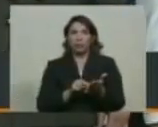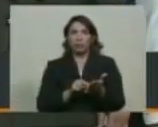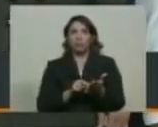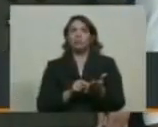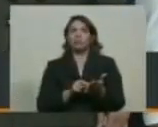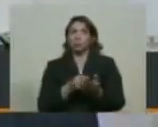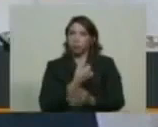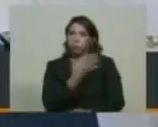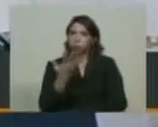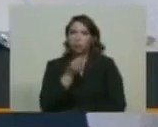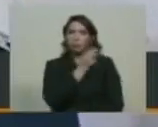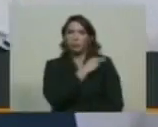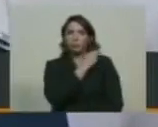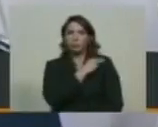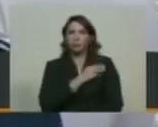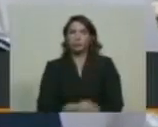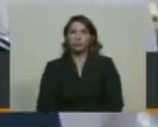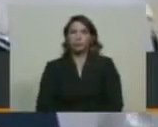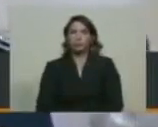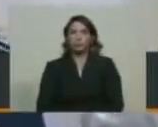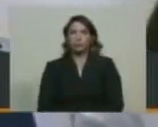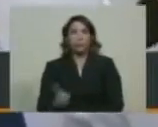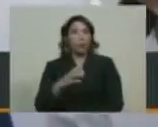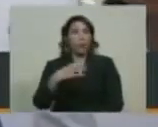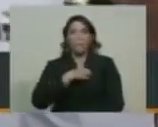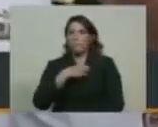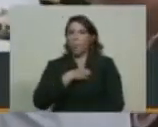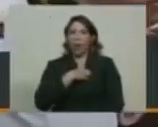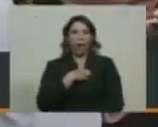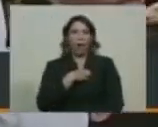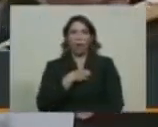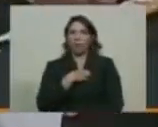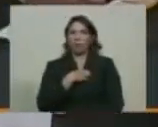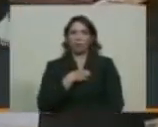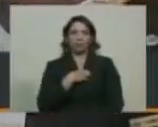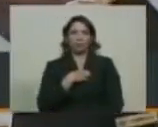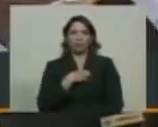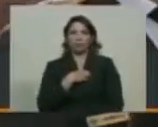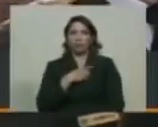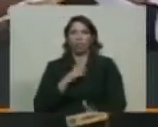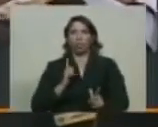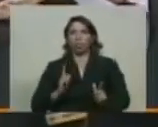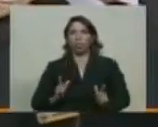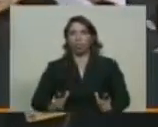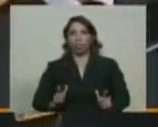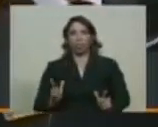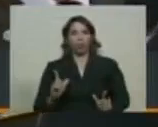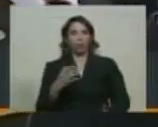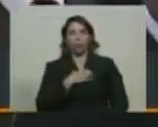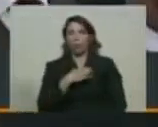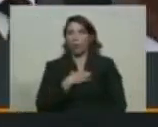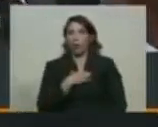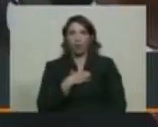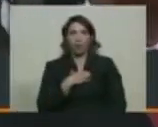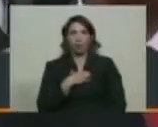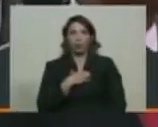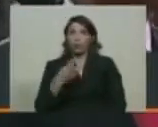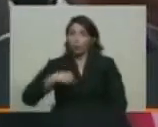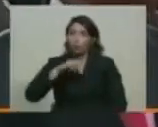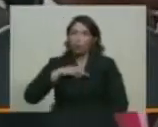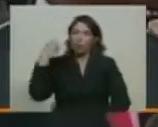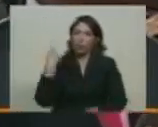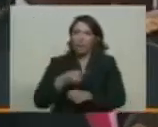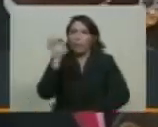señores almirantes, señores generales, no puede bajar la guardia ni un segundo, porque defenderemos